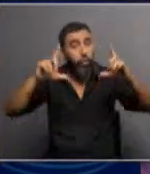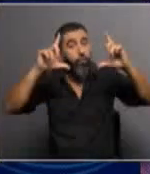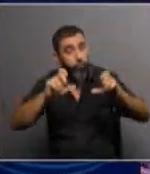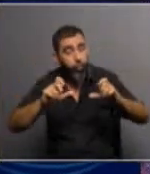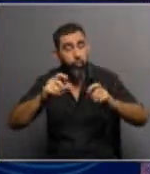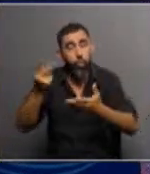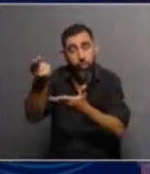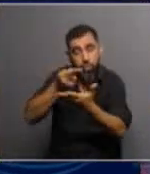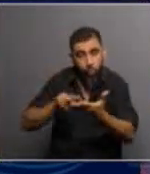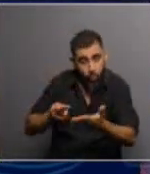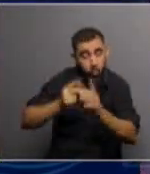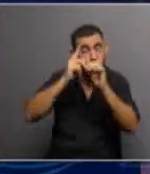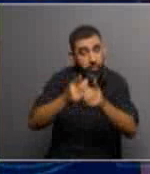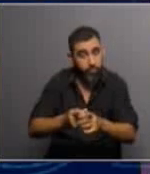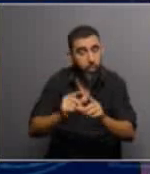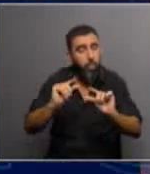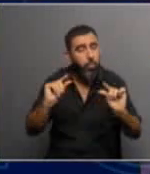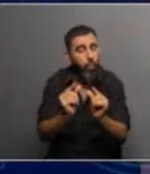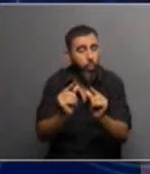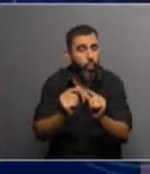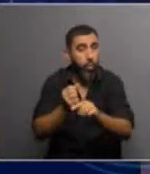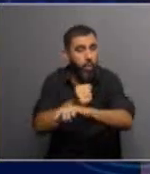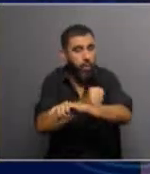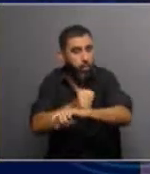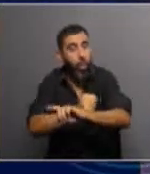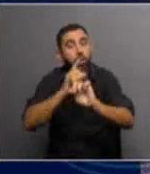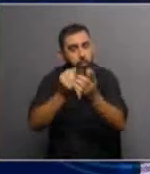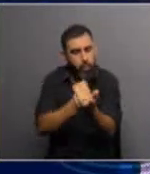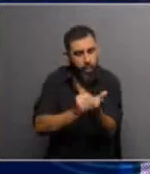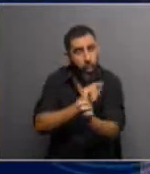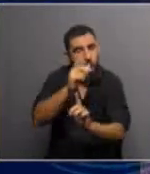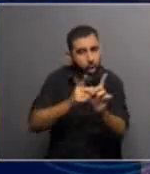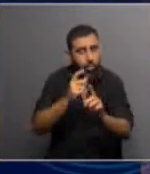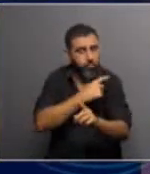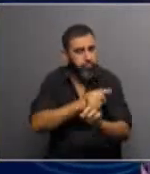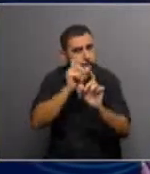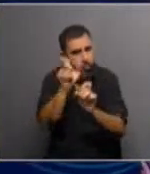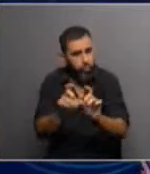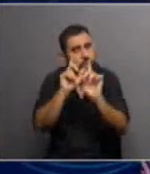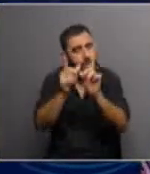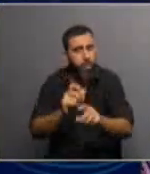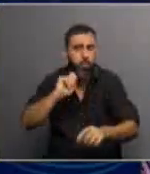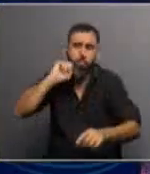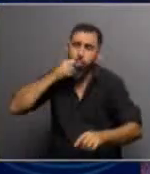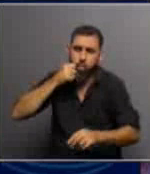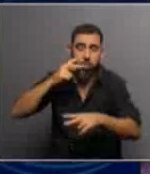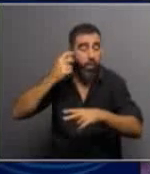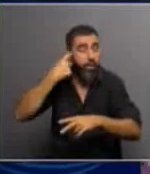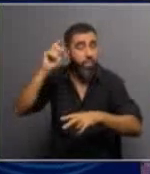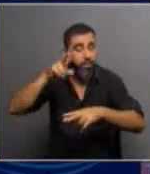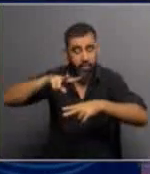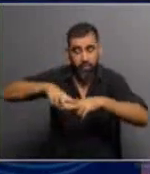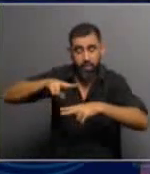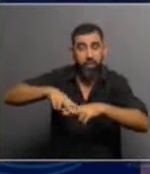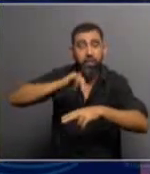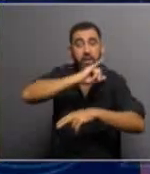que hace caricaturas un pedacito de una canción tatuajes hemos visto también verdad cosas y es muy lindo esta idea del hashtag el cita